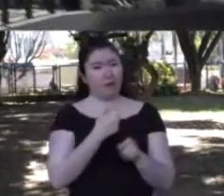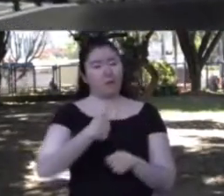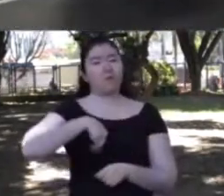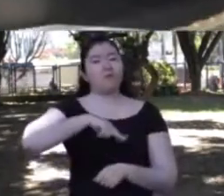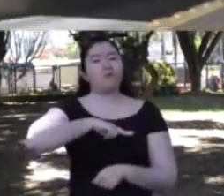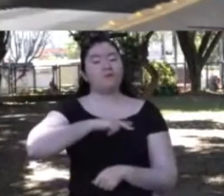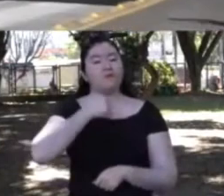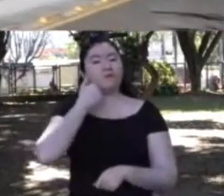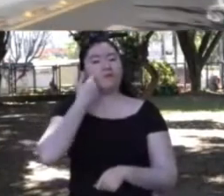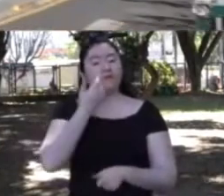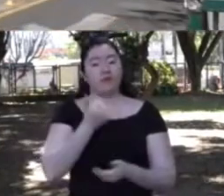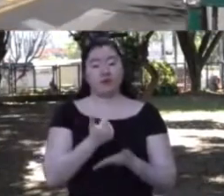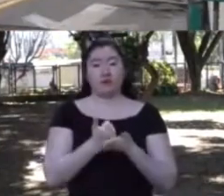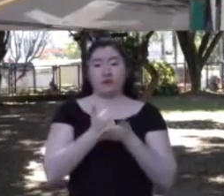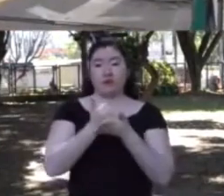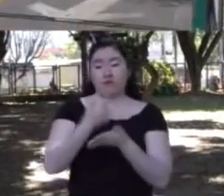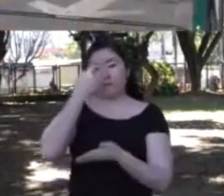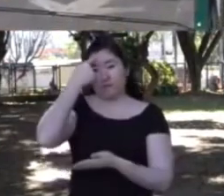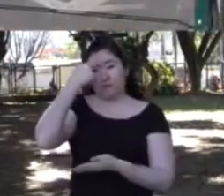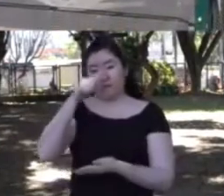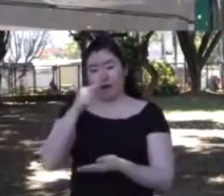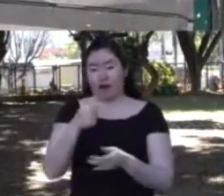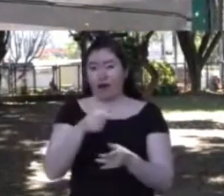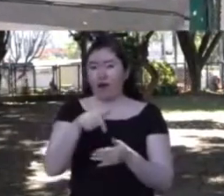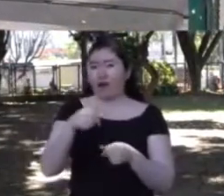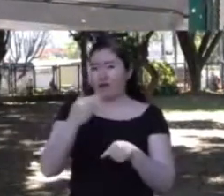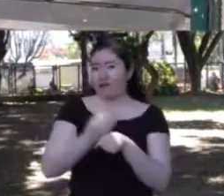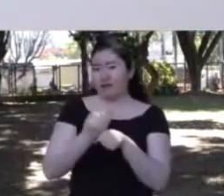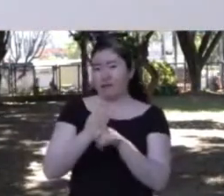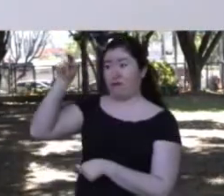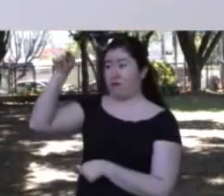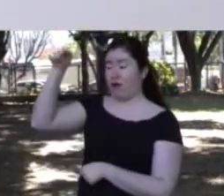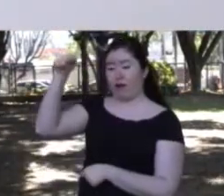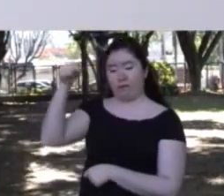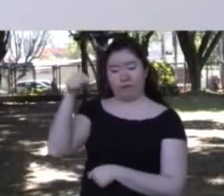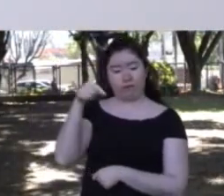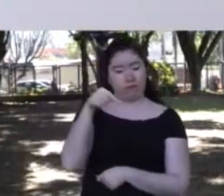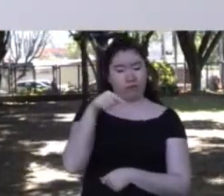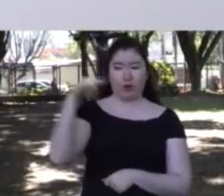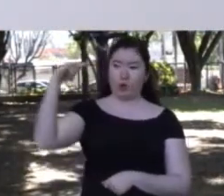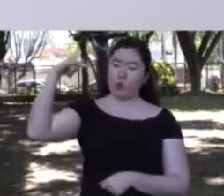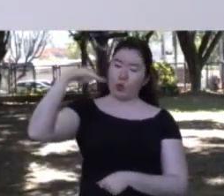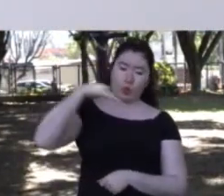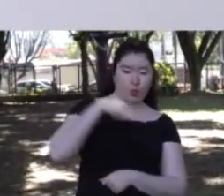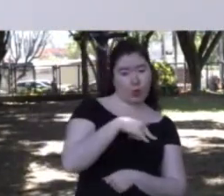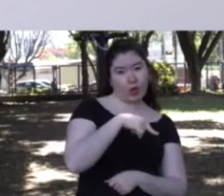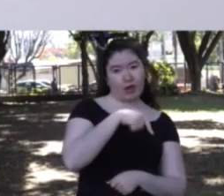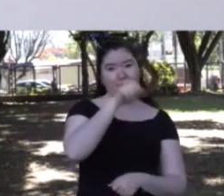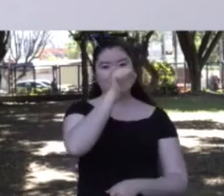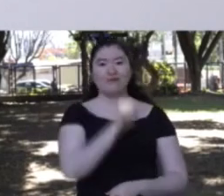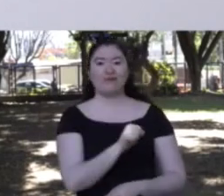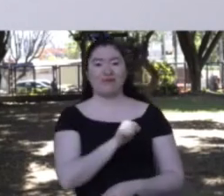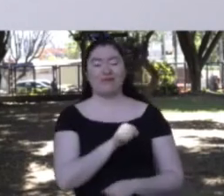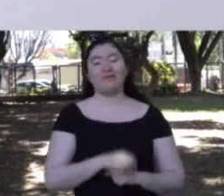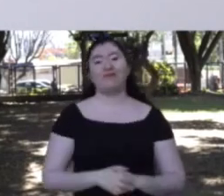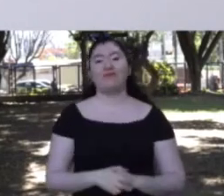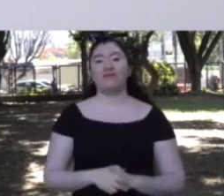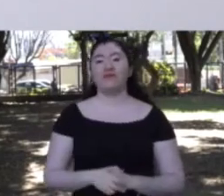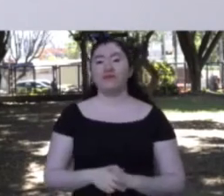las líneas existentes y mejorarlas. Los grandes derroteros o los grandes